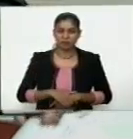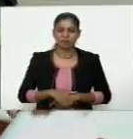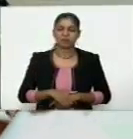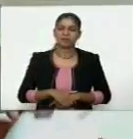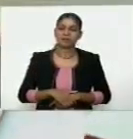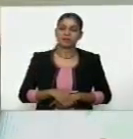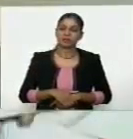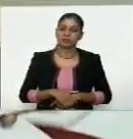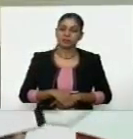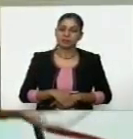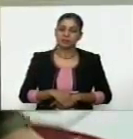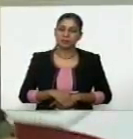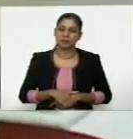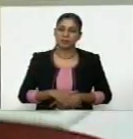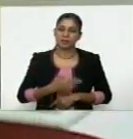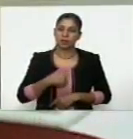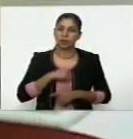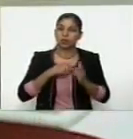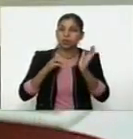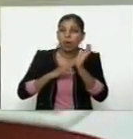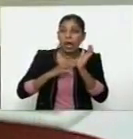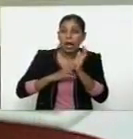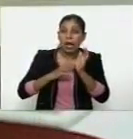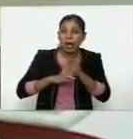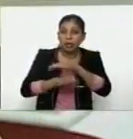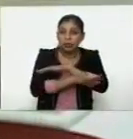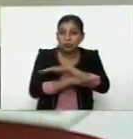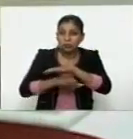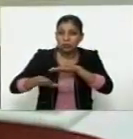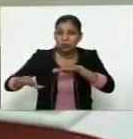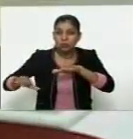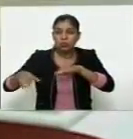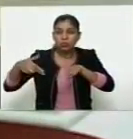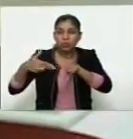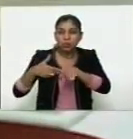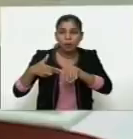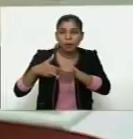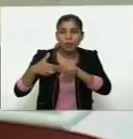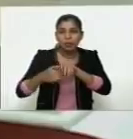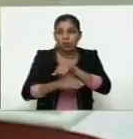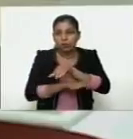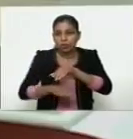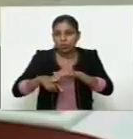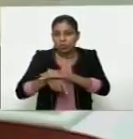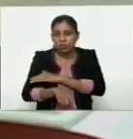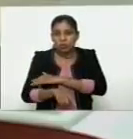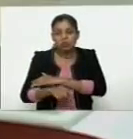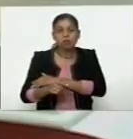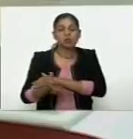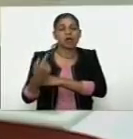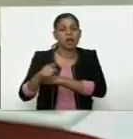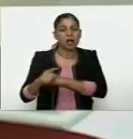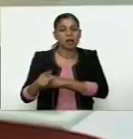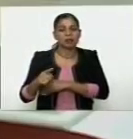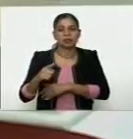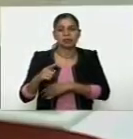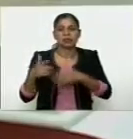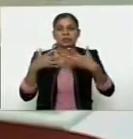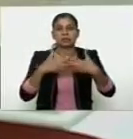la garantía que tenemos de suelo, de riqueza, para que los